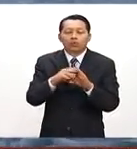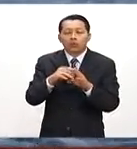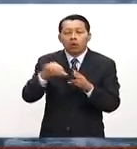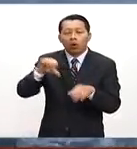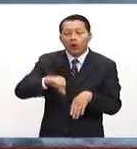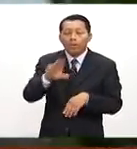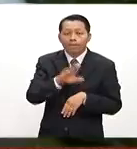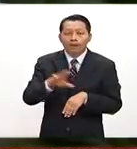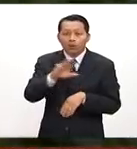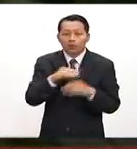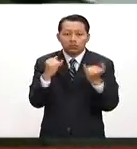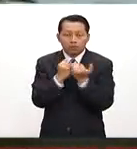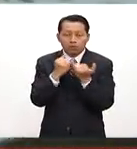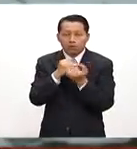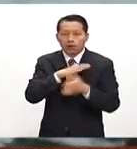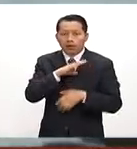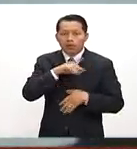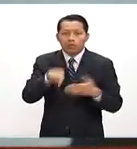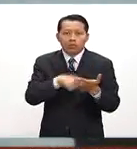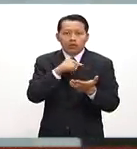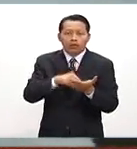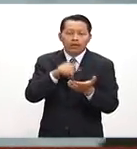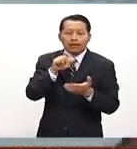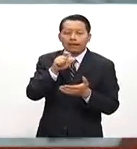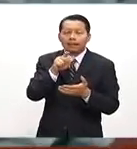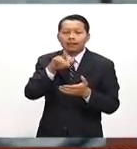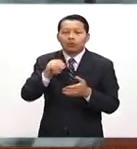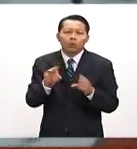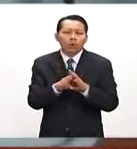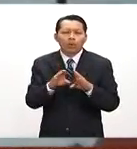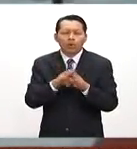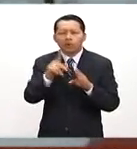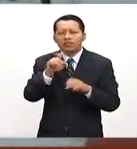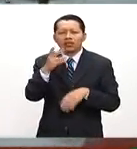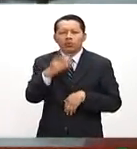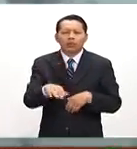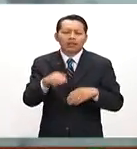miércoles, esto en las inmediaciones de Bahía de Kino, ubicado a